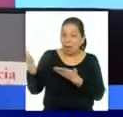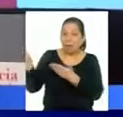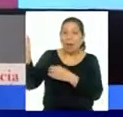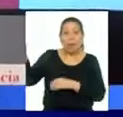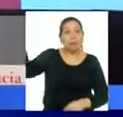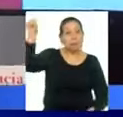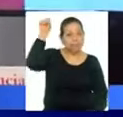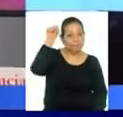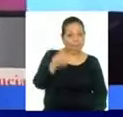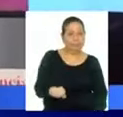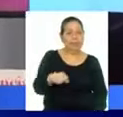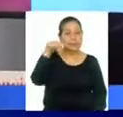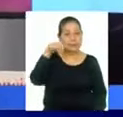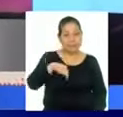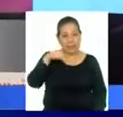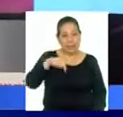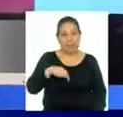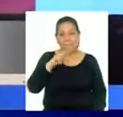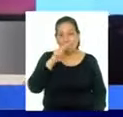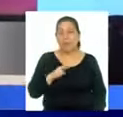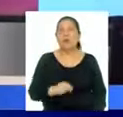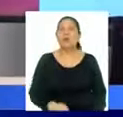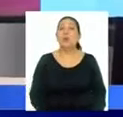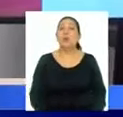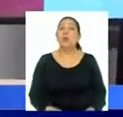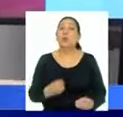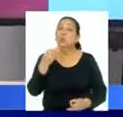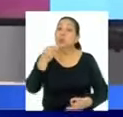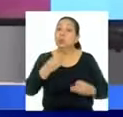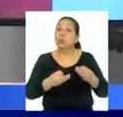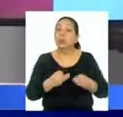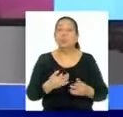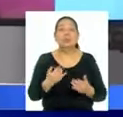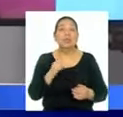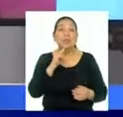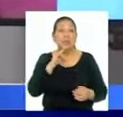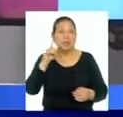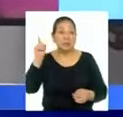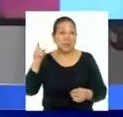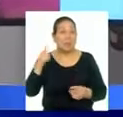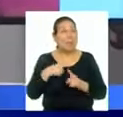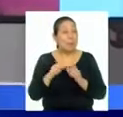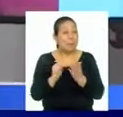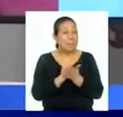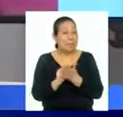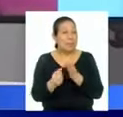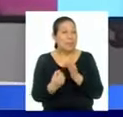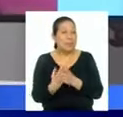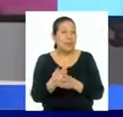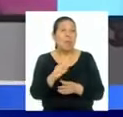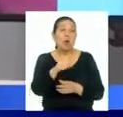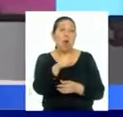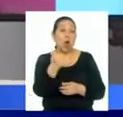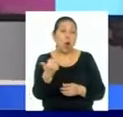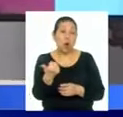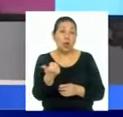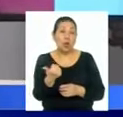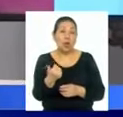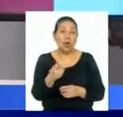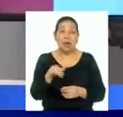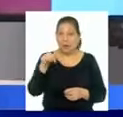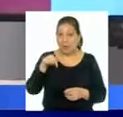hay audiencias previstas en las cortes de los Estados Unidos para el mes de septiembre. Y por otro lado, el Estado